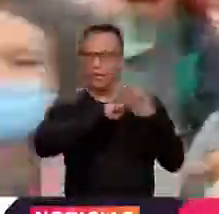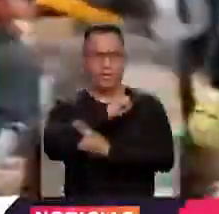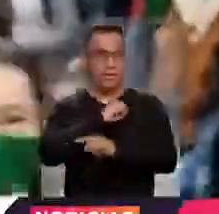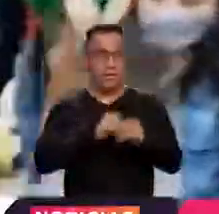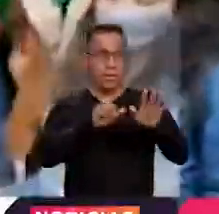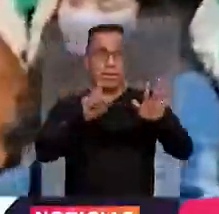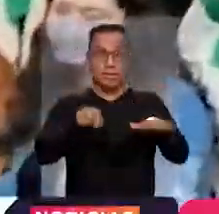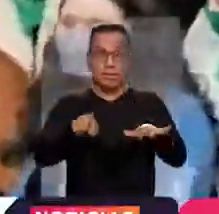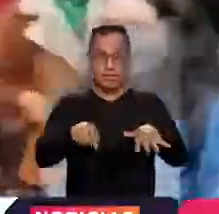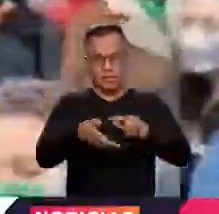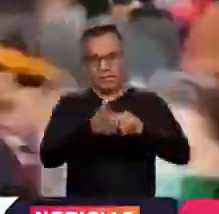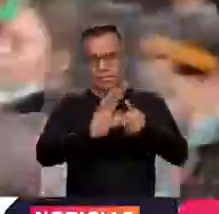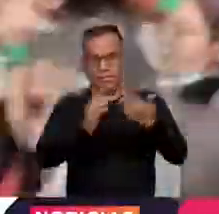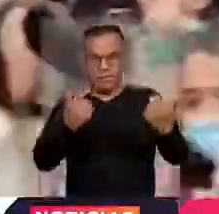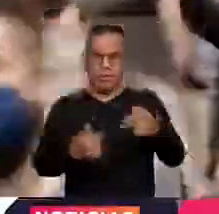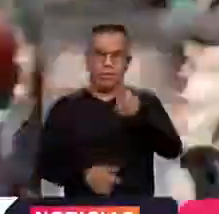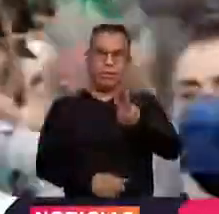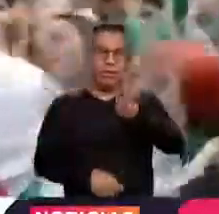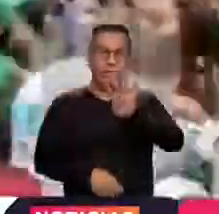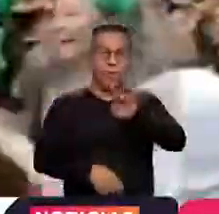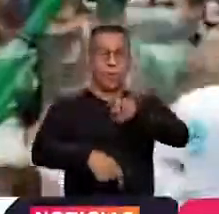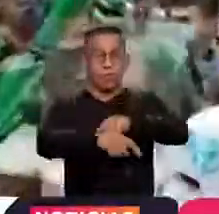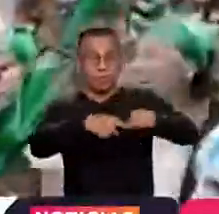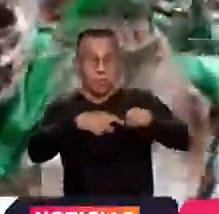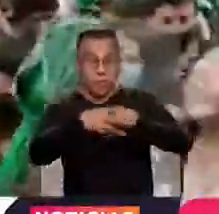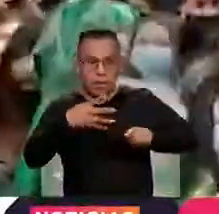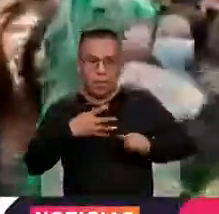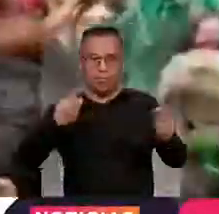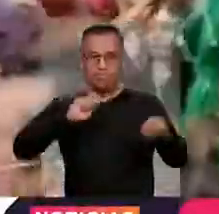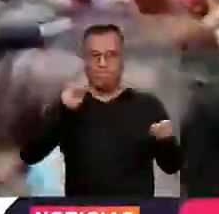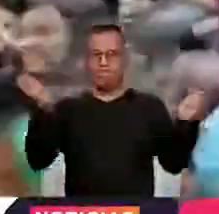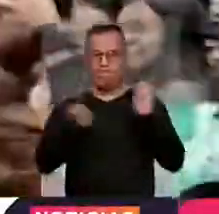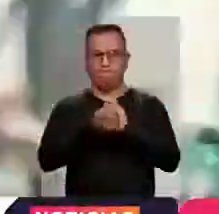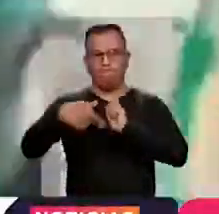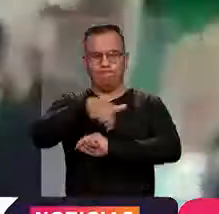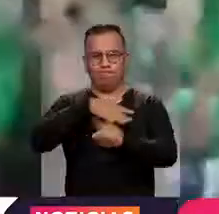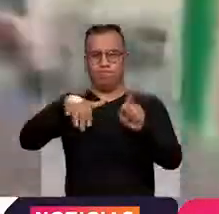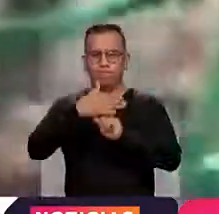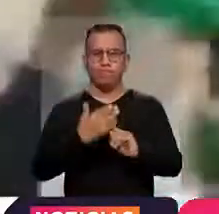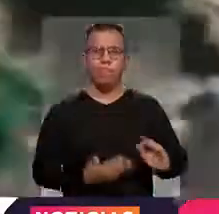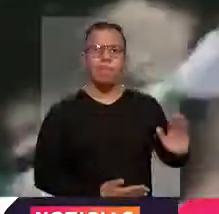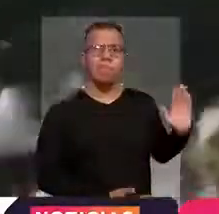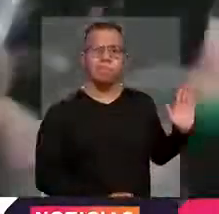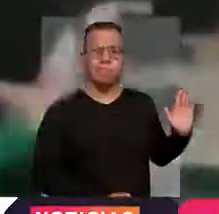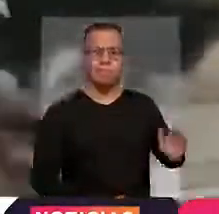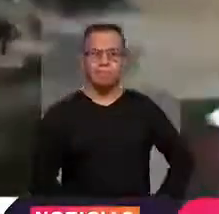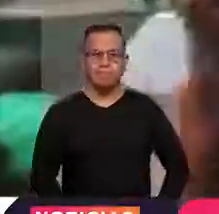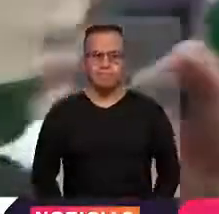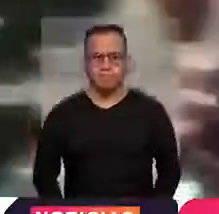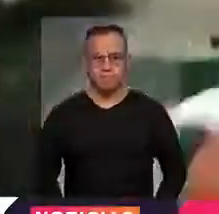los 6 meses, es decir, 24 semanas de gestación, cambió todo el ambiente.